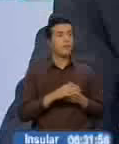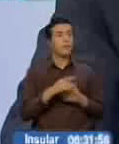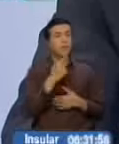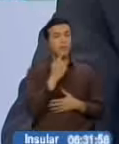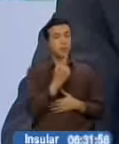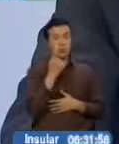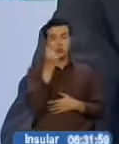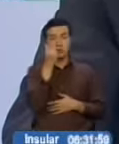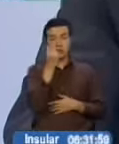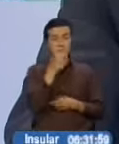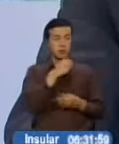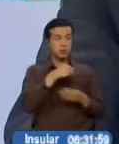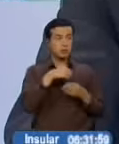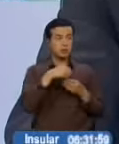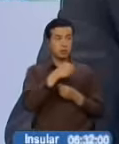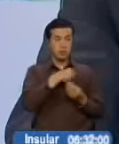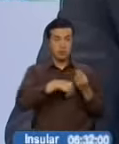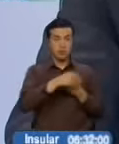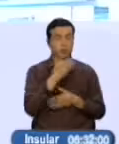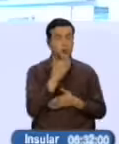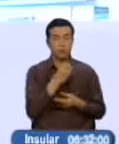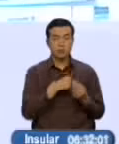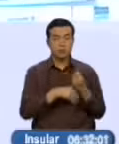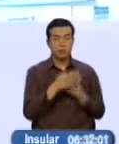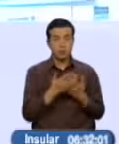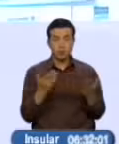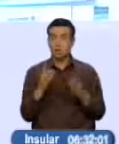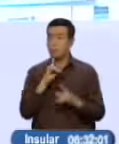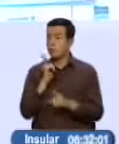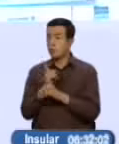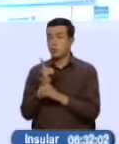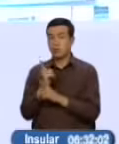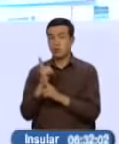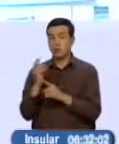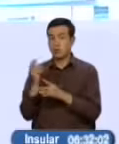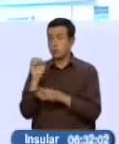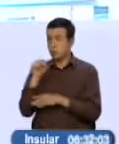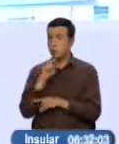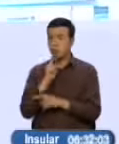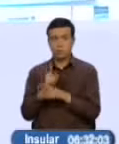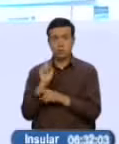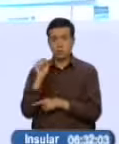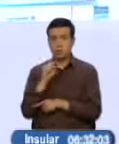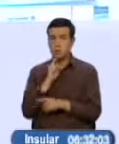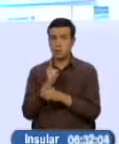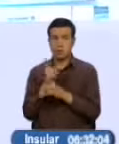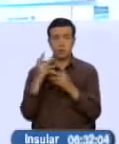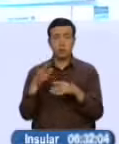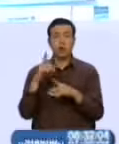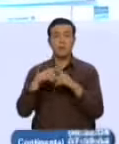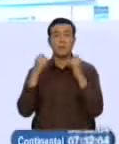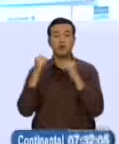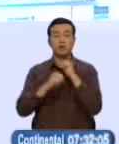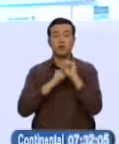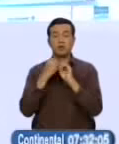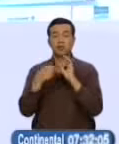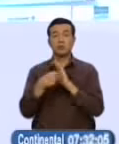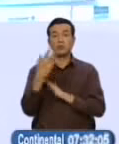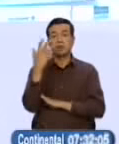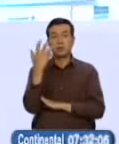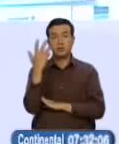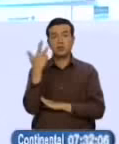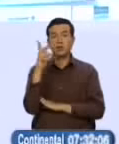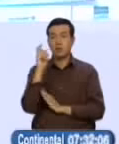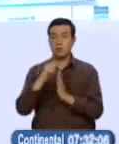posibilidades de financiamiento de esa cobertura. Pero además estamos demostrando que en la práctica es posible. Ya en marzo del año 2015